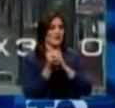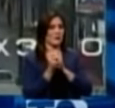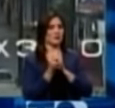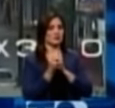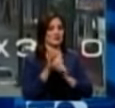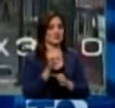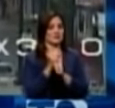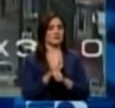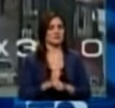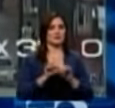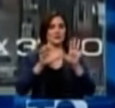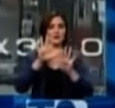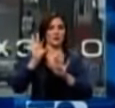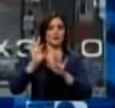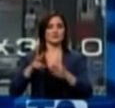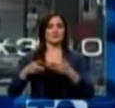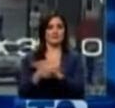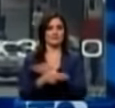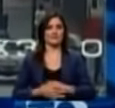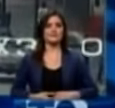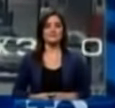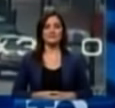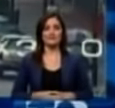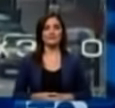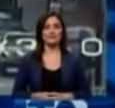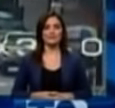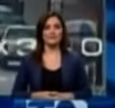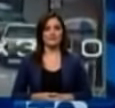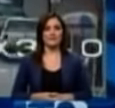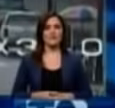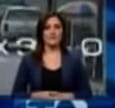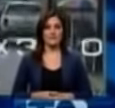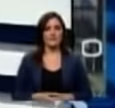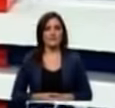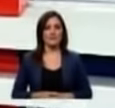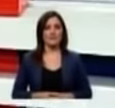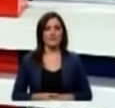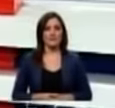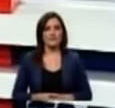estadísticas. 7:59, momento de hacer una pausa en la información, pero enseguida volvemos.